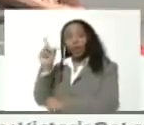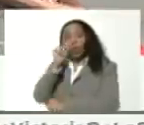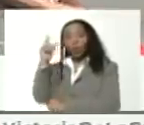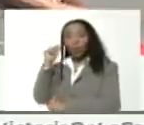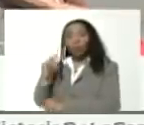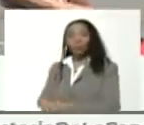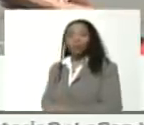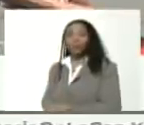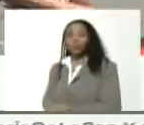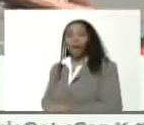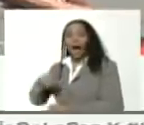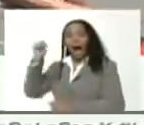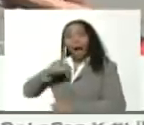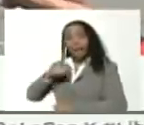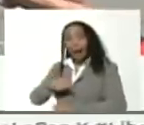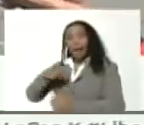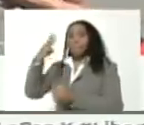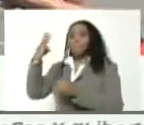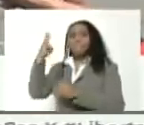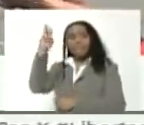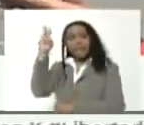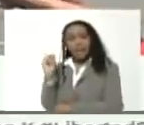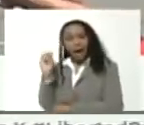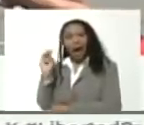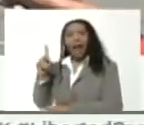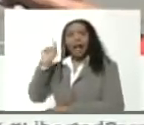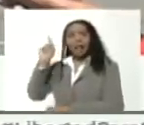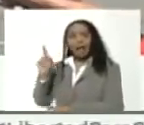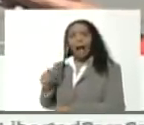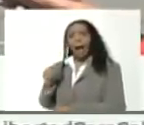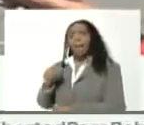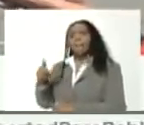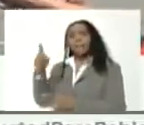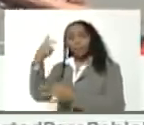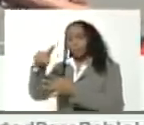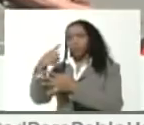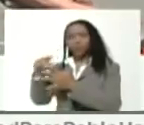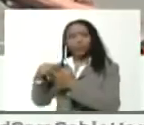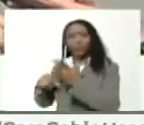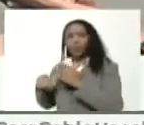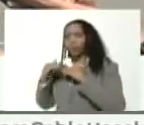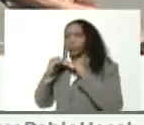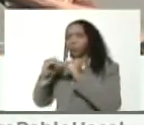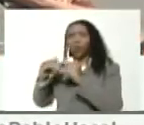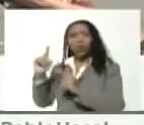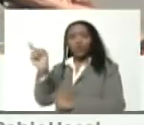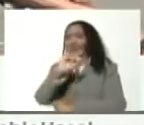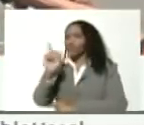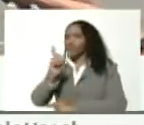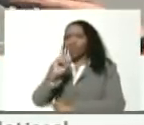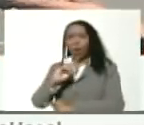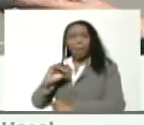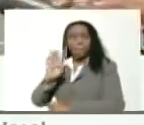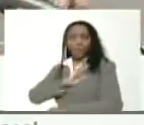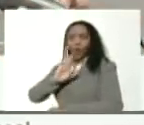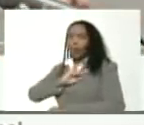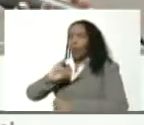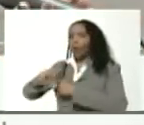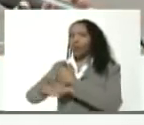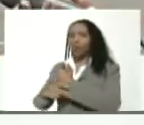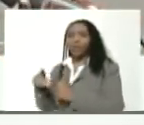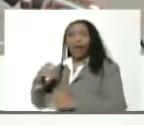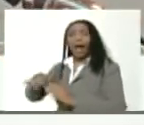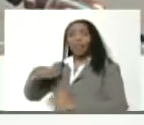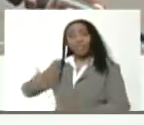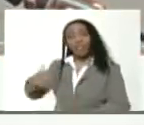venezolanas. Aquí en Petare, aquí en Macuto, allá en Los Llanos, allá en Los Andes, no es de Juan Guaidó ni de la derecha